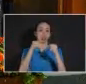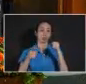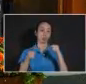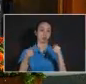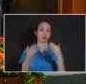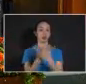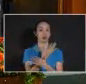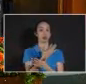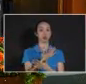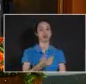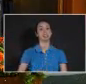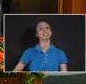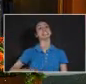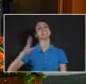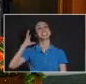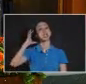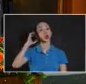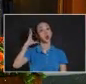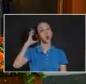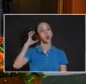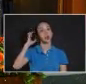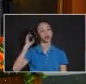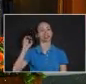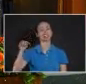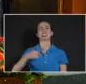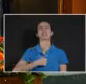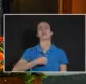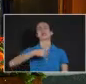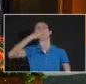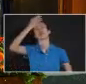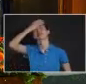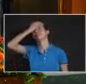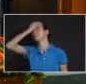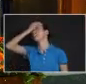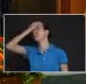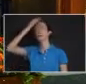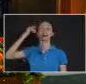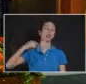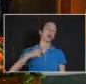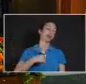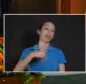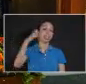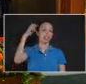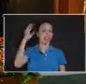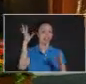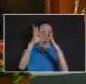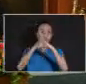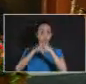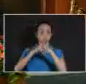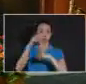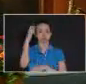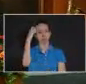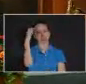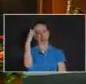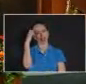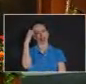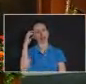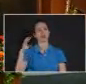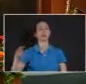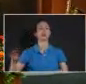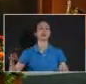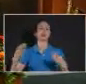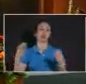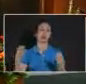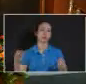lo roban, hermano. Qué desdicha. Yo en las noches pensaba, ¿cómo no metí retroceso si el cuate por